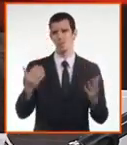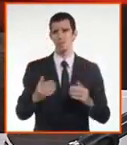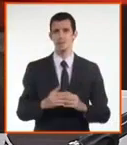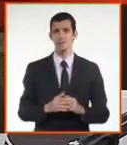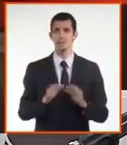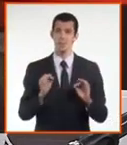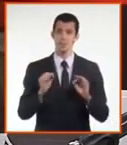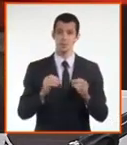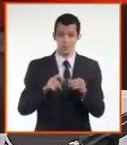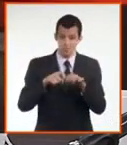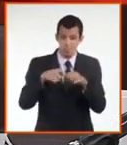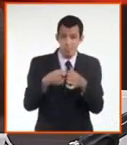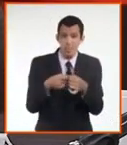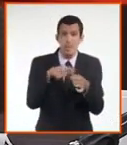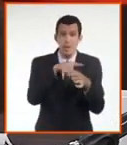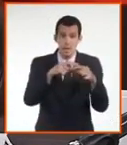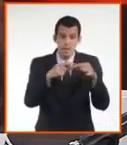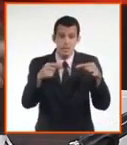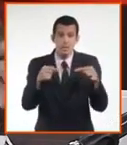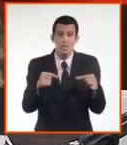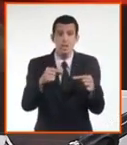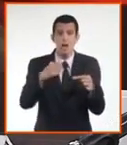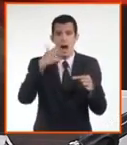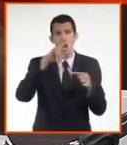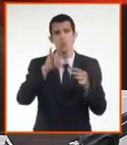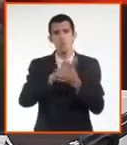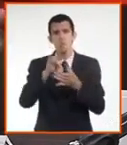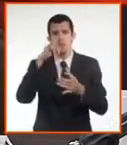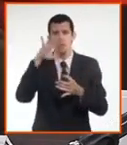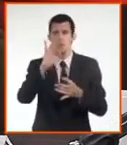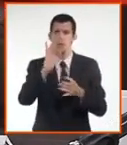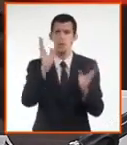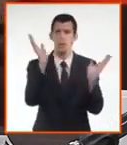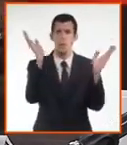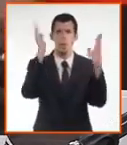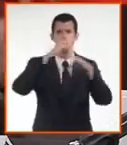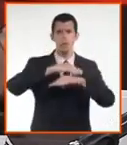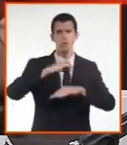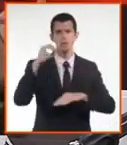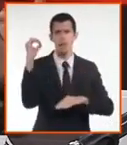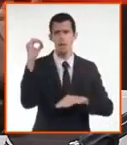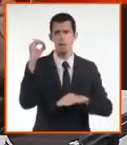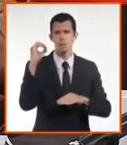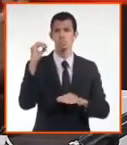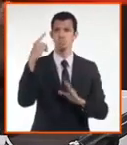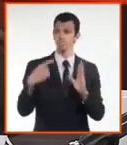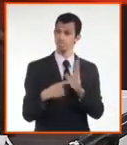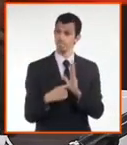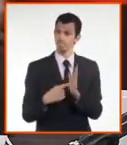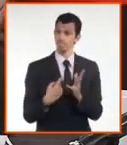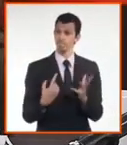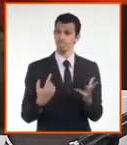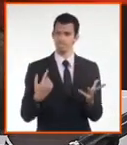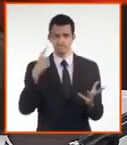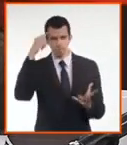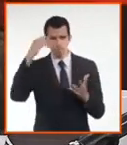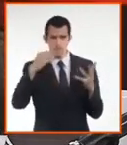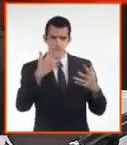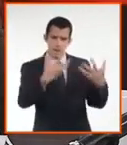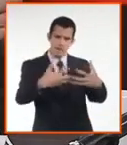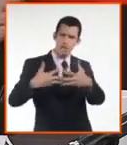que cambiarle hacer innovaciones en varias máquinas sin cambiar de la lógica para que en una